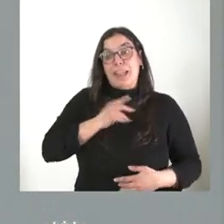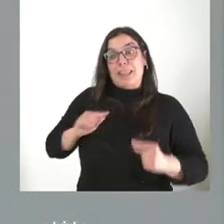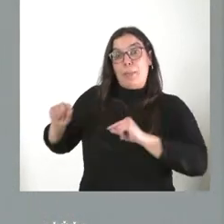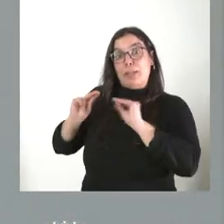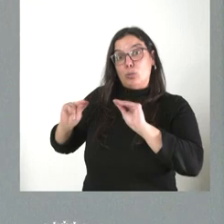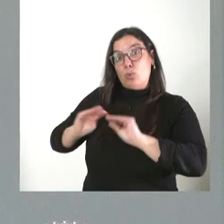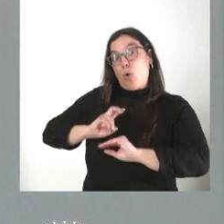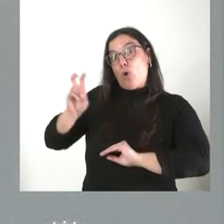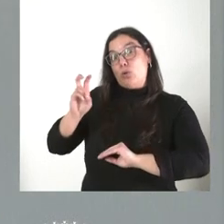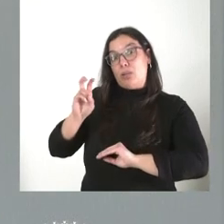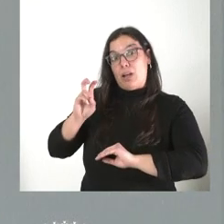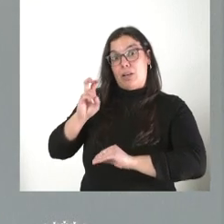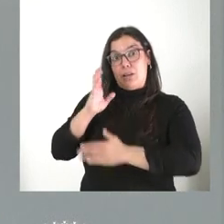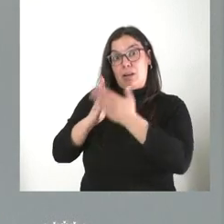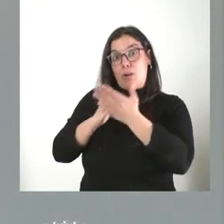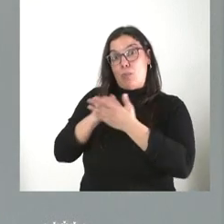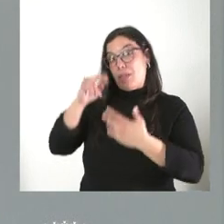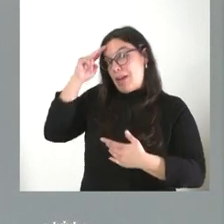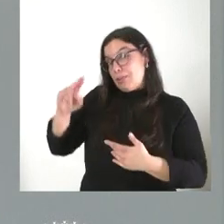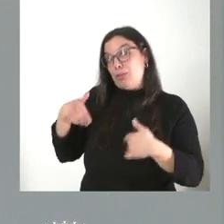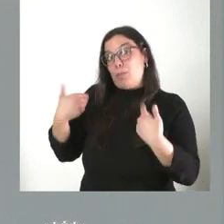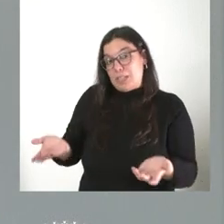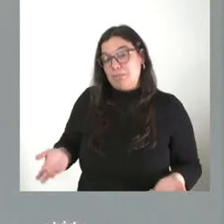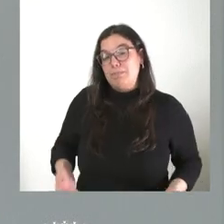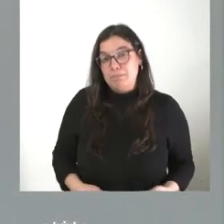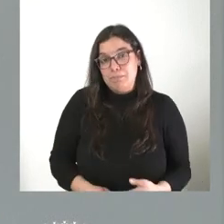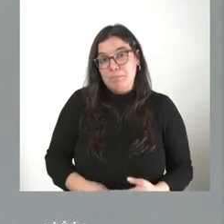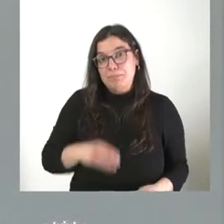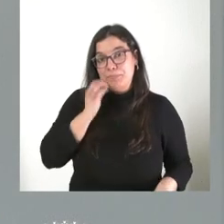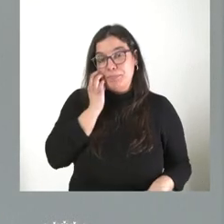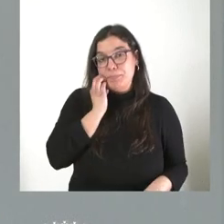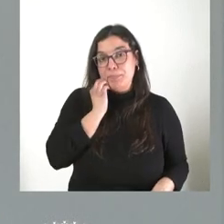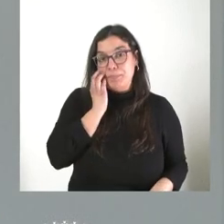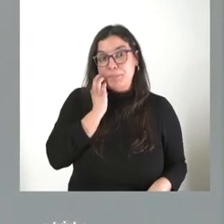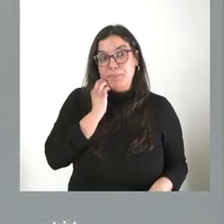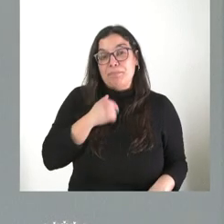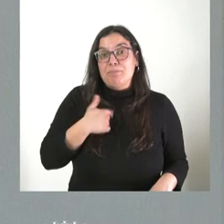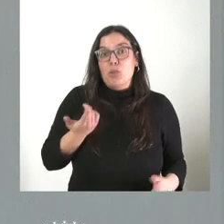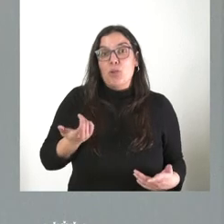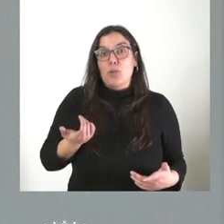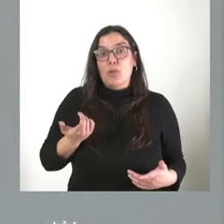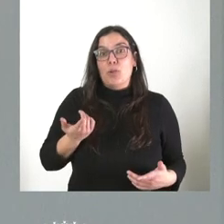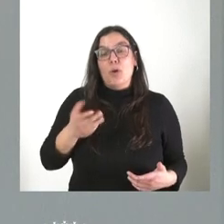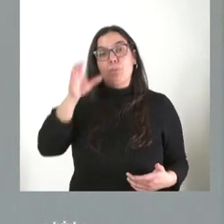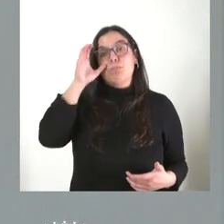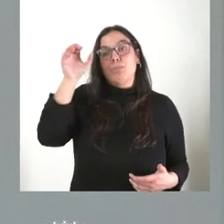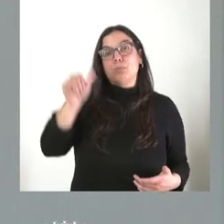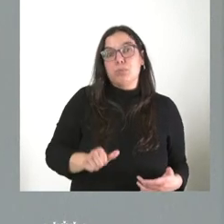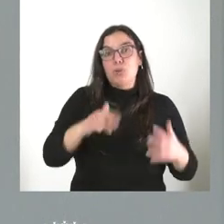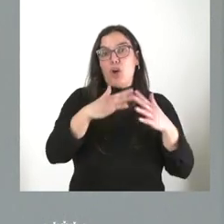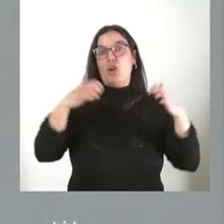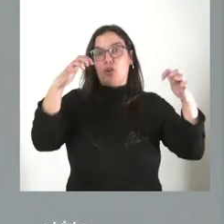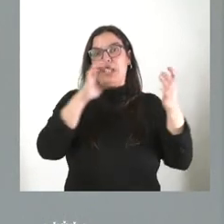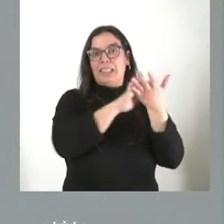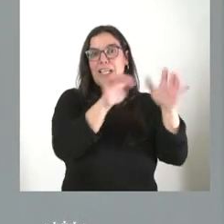en otra asamblea legislativa de otra comunidad Autónoma Pues todavía más Yo sigo el debate parlamentario en las cortes de